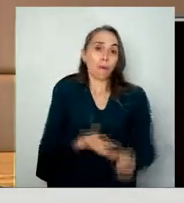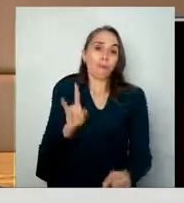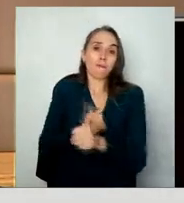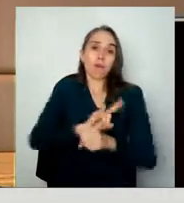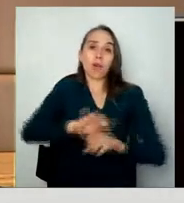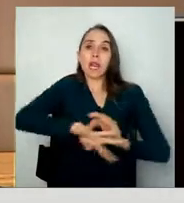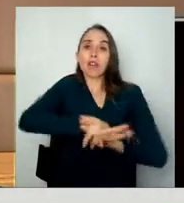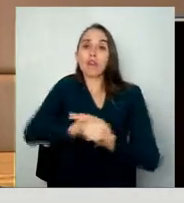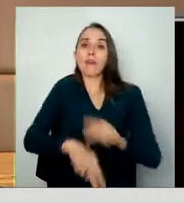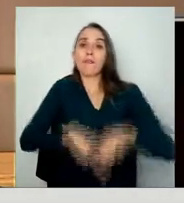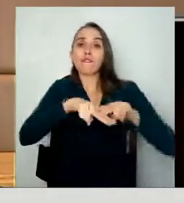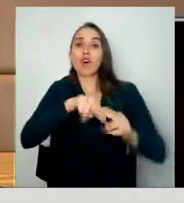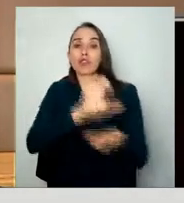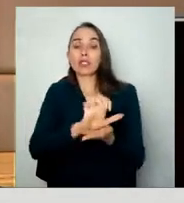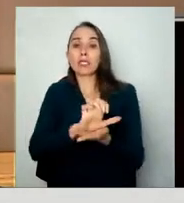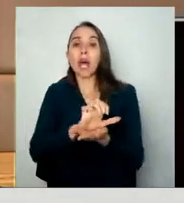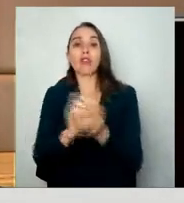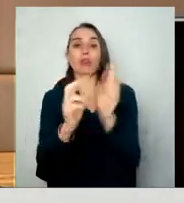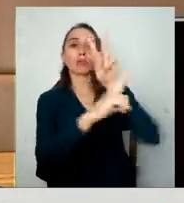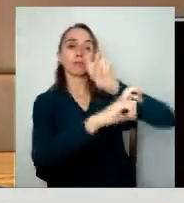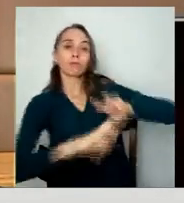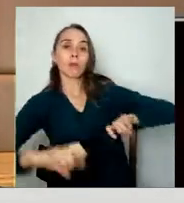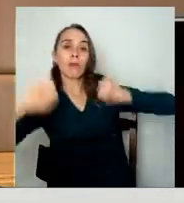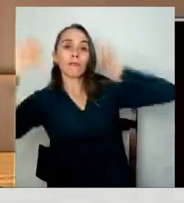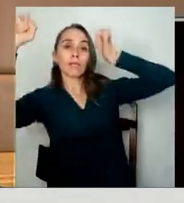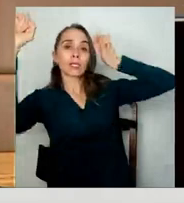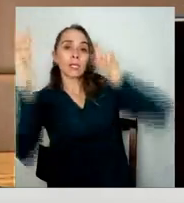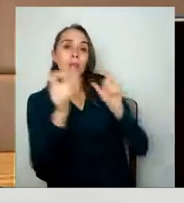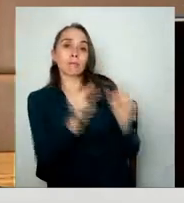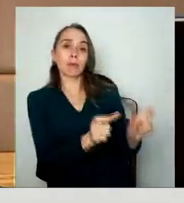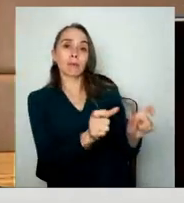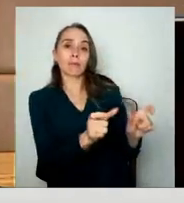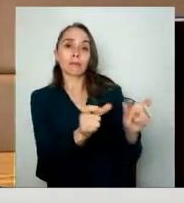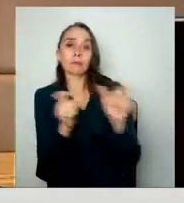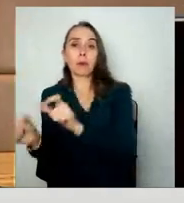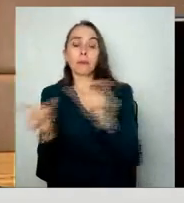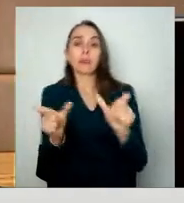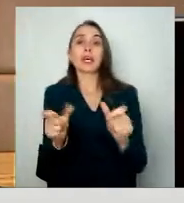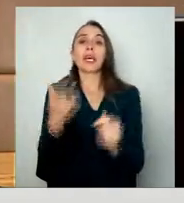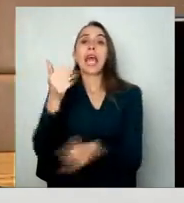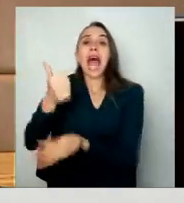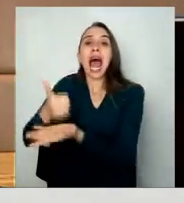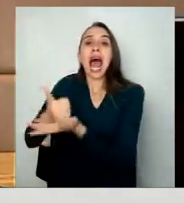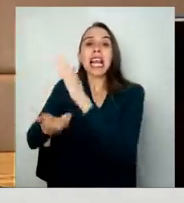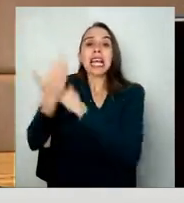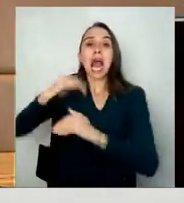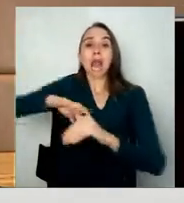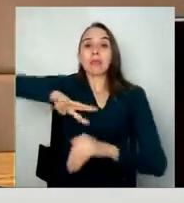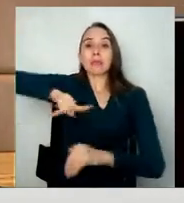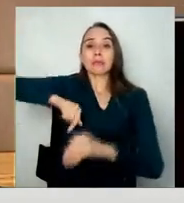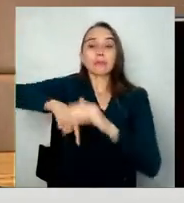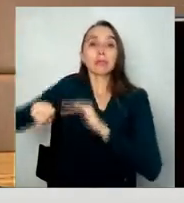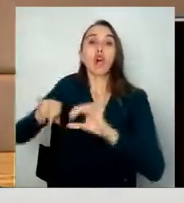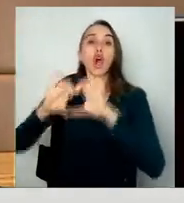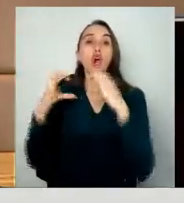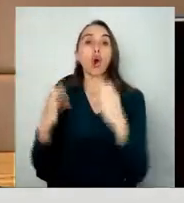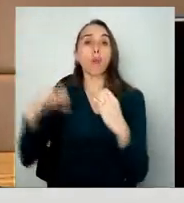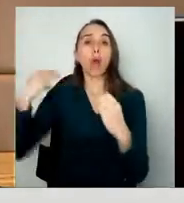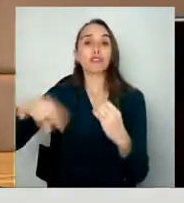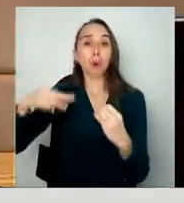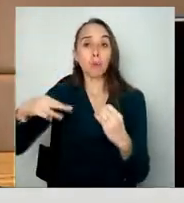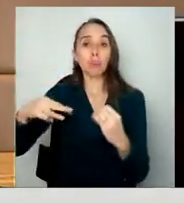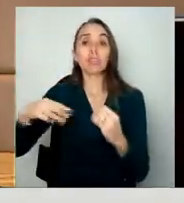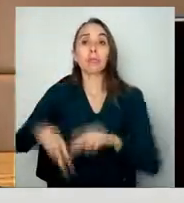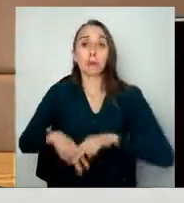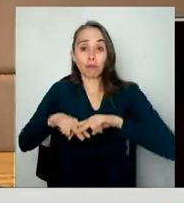adelante el Ministerio Público investigando en distintas gestiones alcaldías en donde las corporaciones donde se financian con el